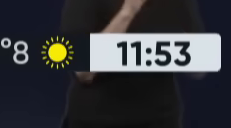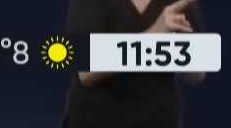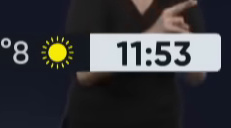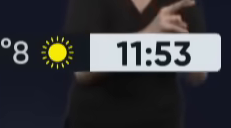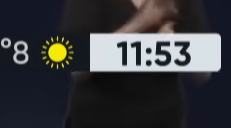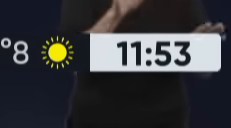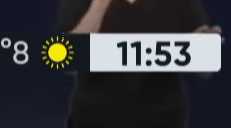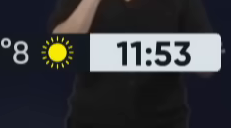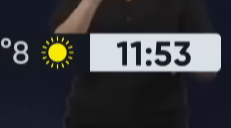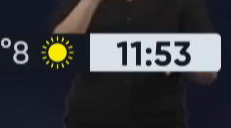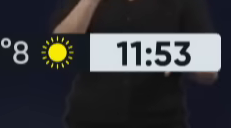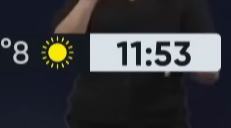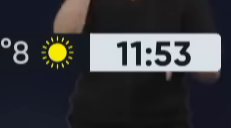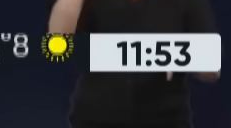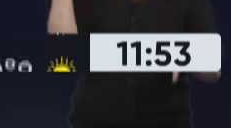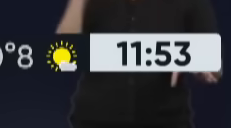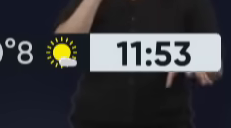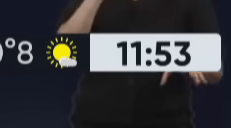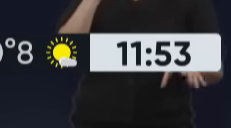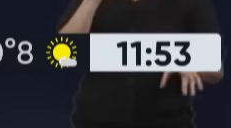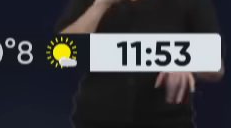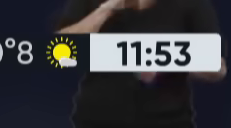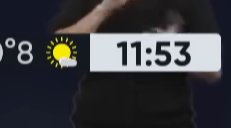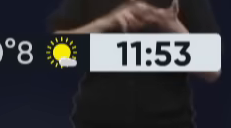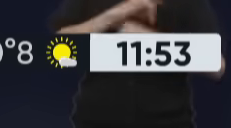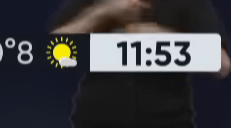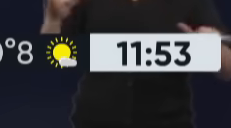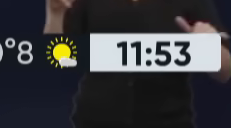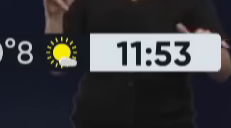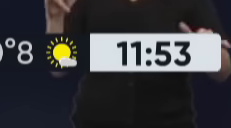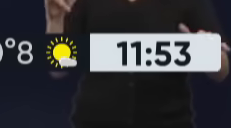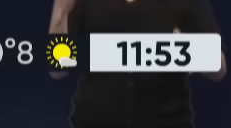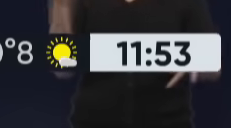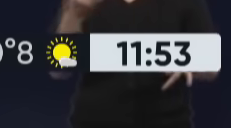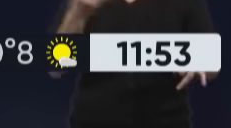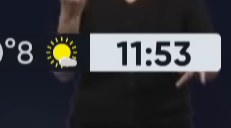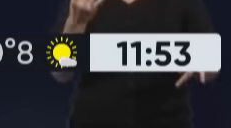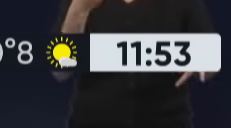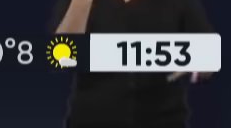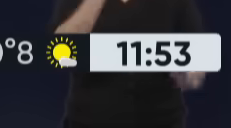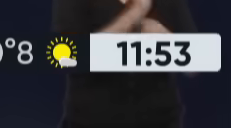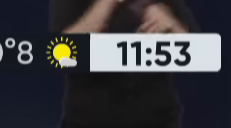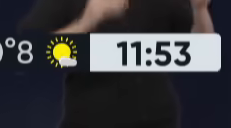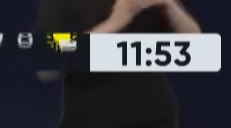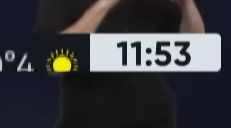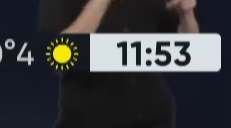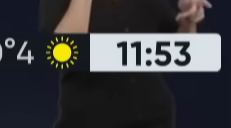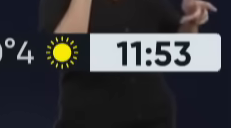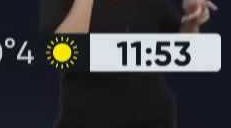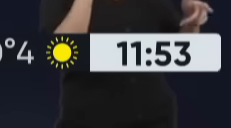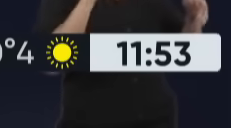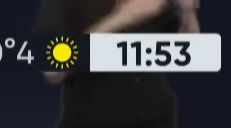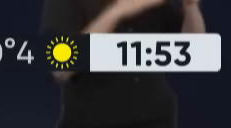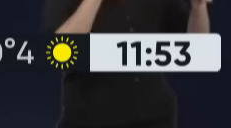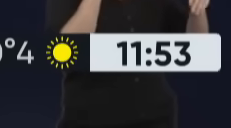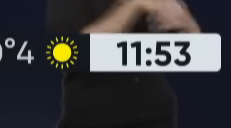fake news con respecto a que esos activos no estaban o que se habían erosionado, que habían,